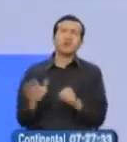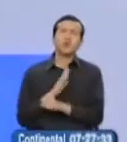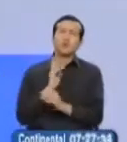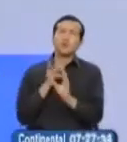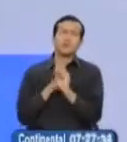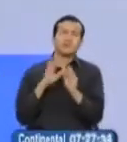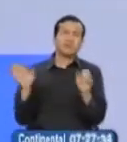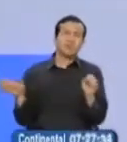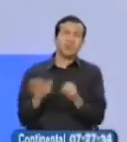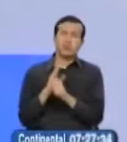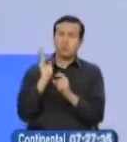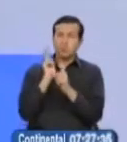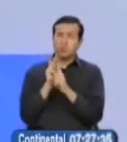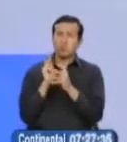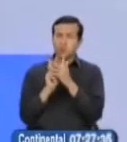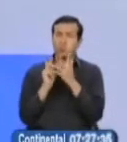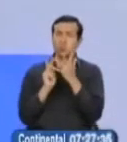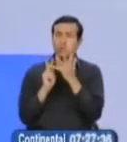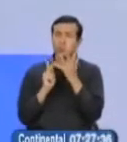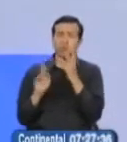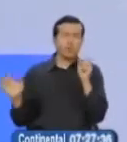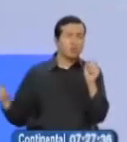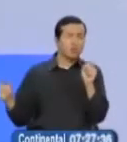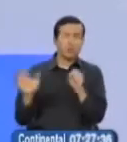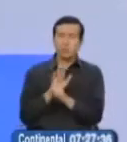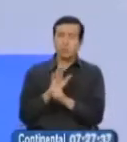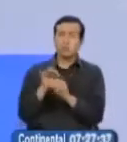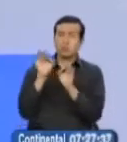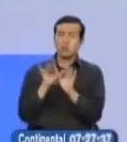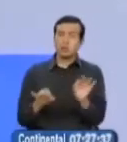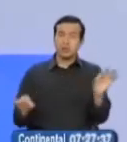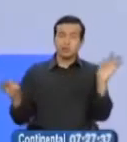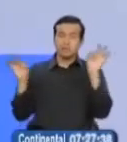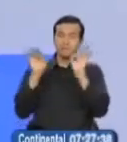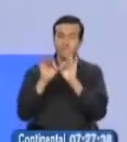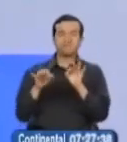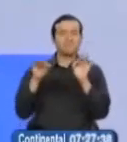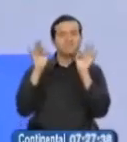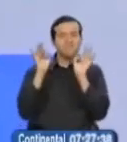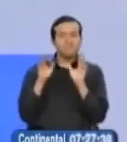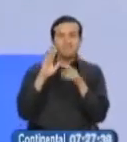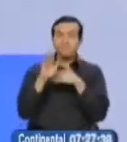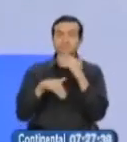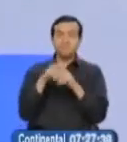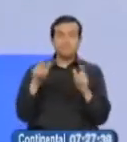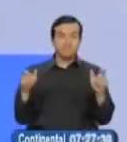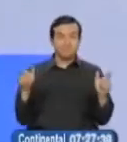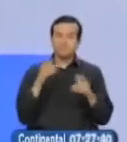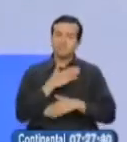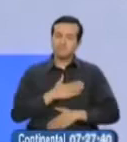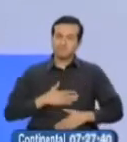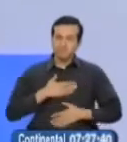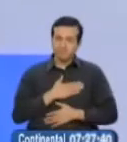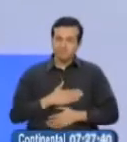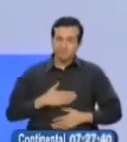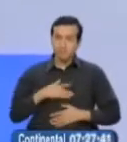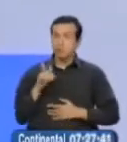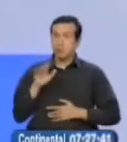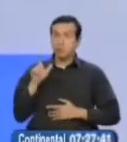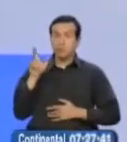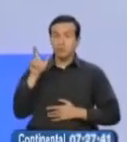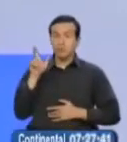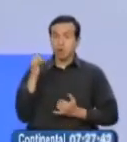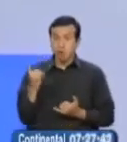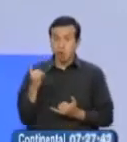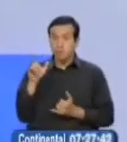esa serie de elementos que son realmente indispensables para que todas las personas disfruten, que no se quede nadie atrás, es el